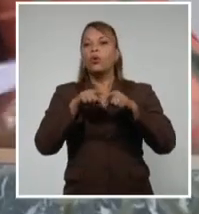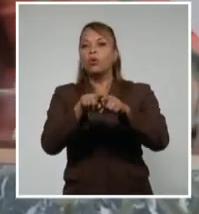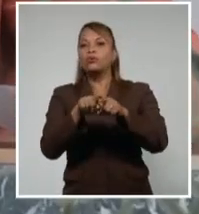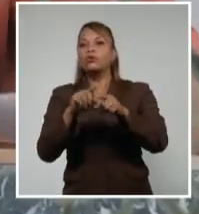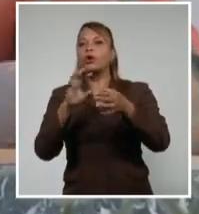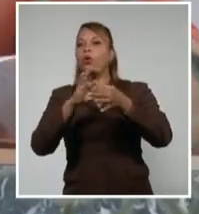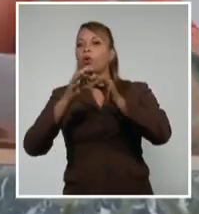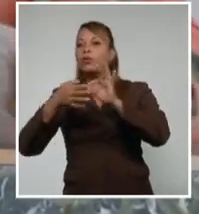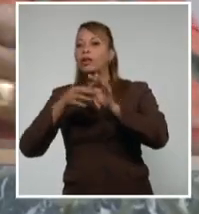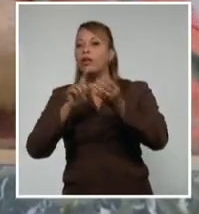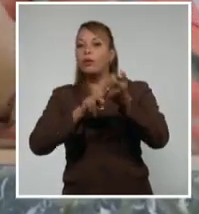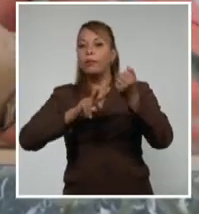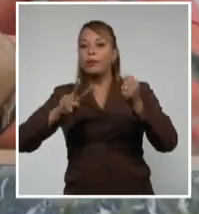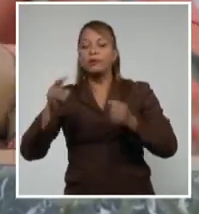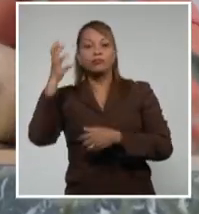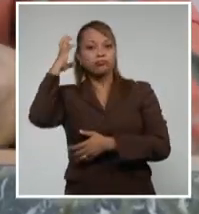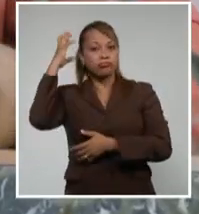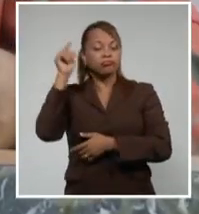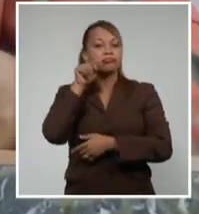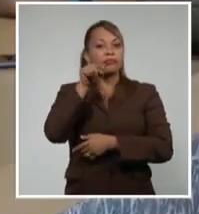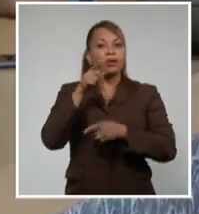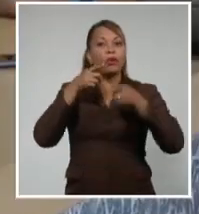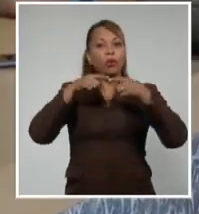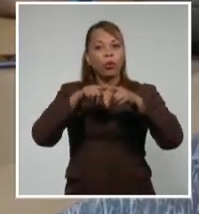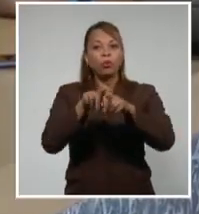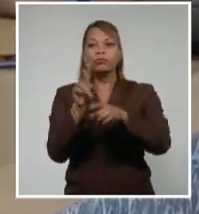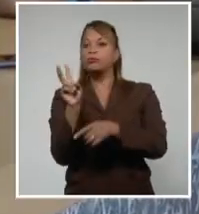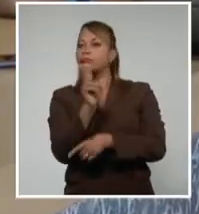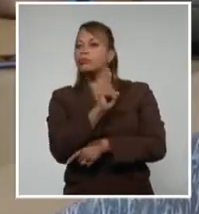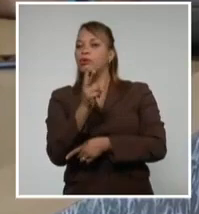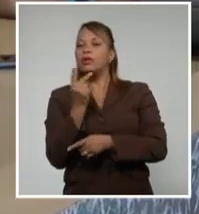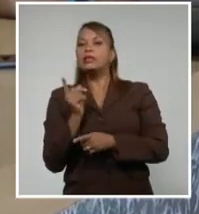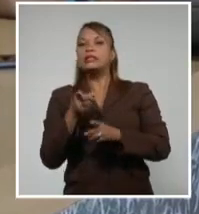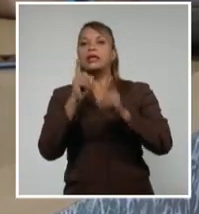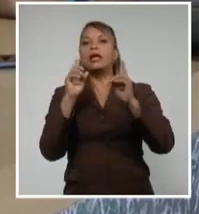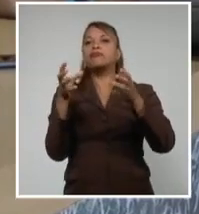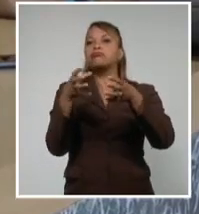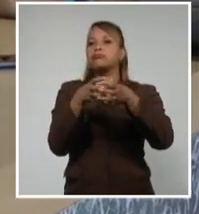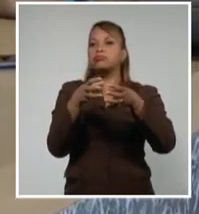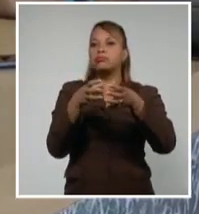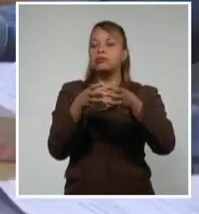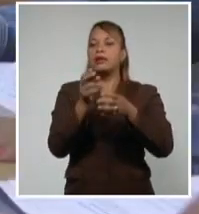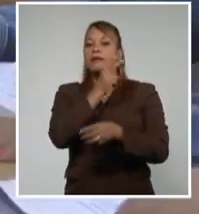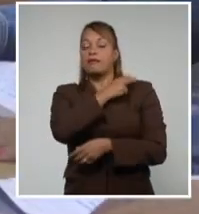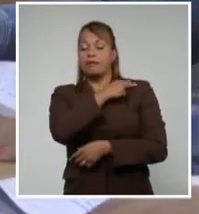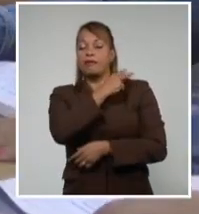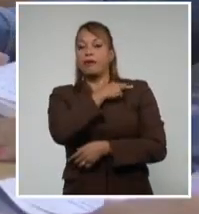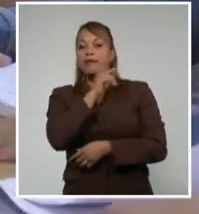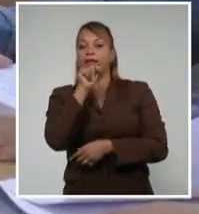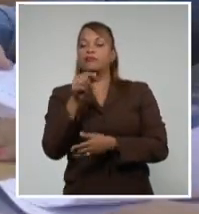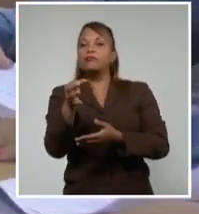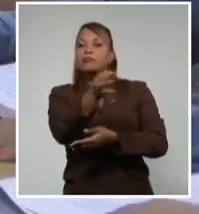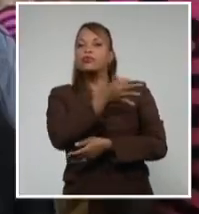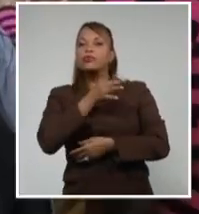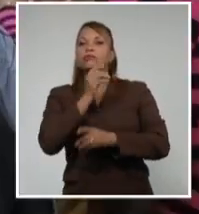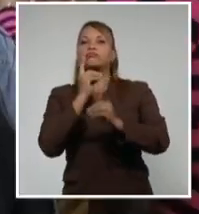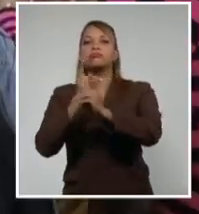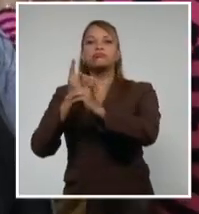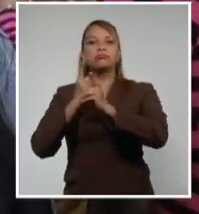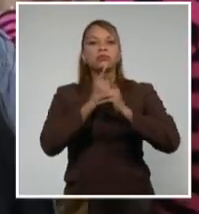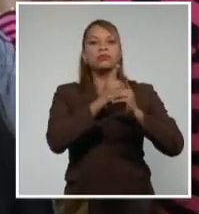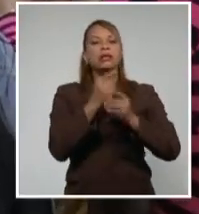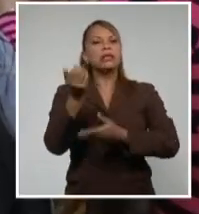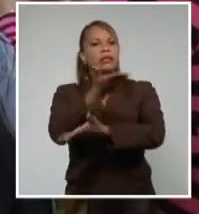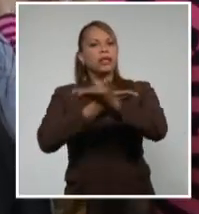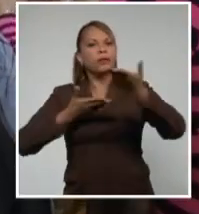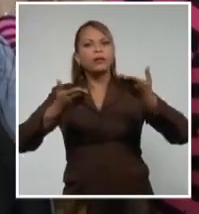coordinador provincial del gobierno, Iván Castro Rodríguez, se reunió con las máximas autoridades del municipio. Durante el encuentro debatieron sobre los